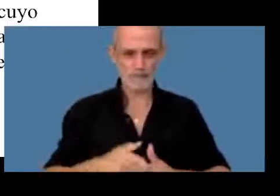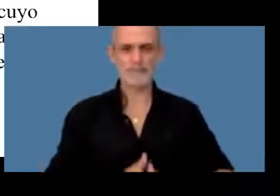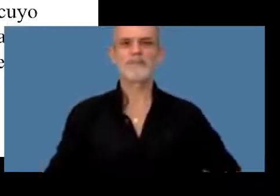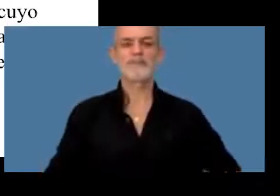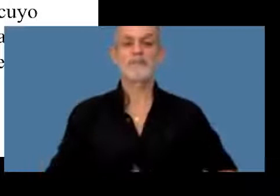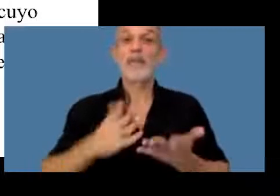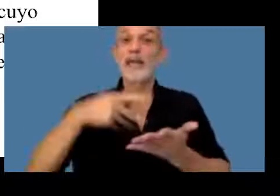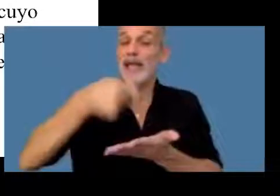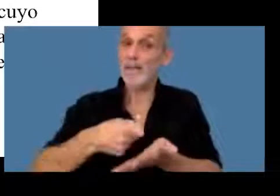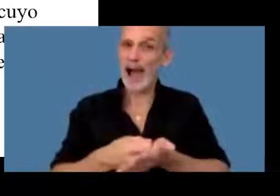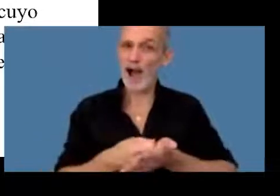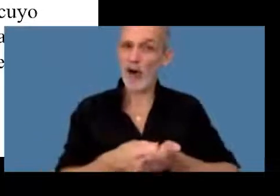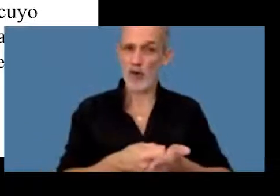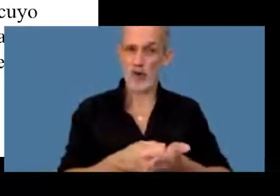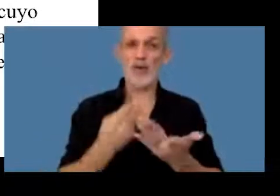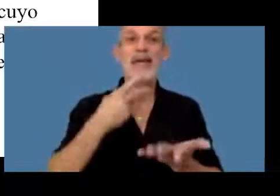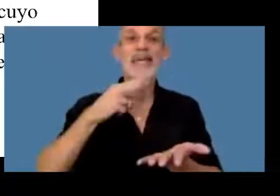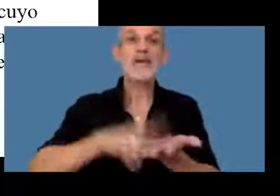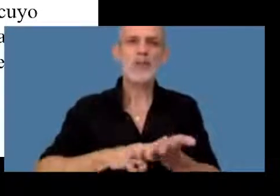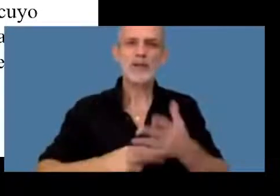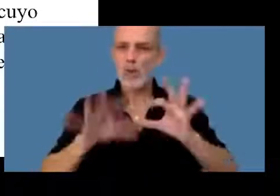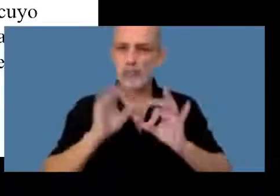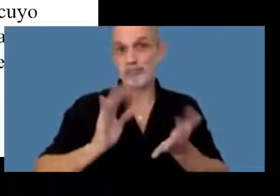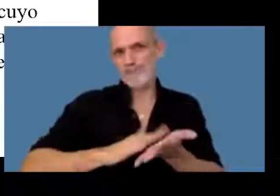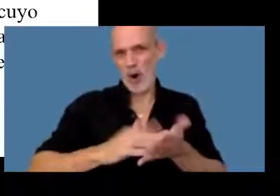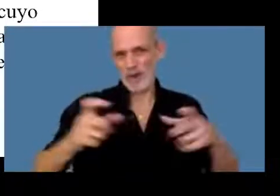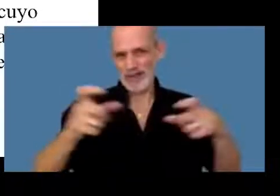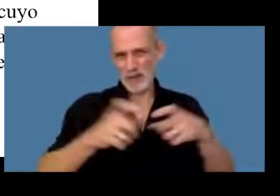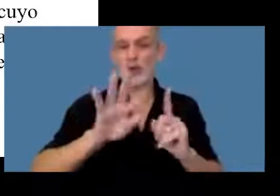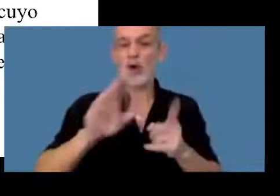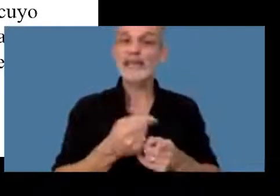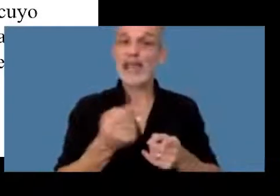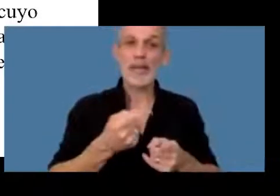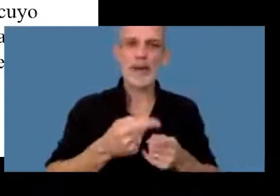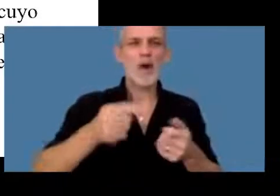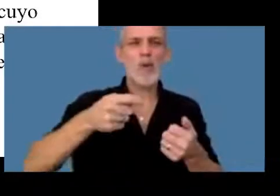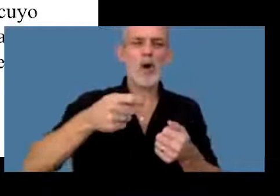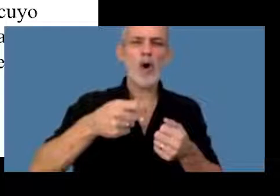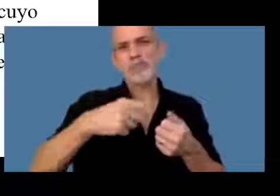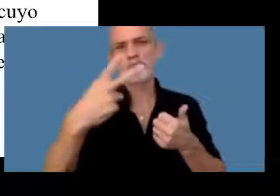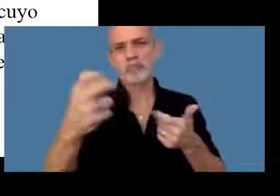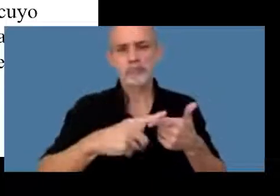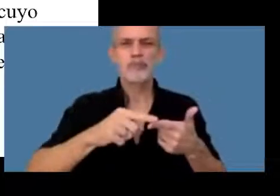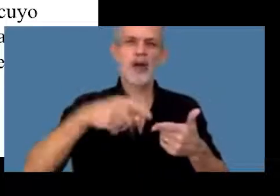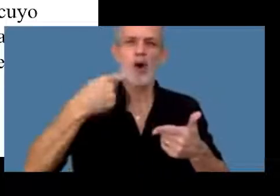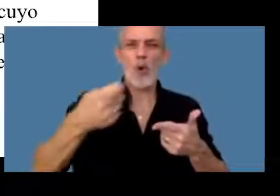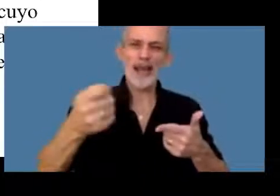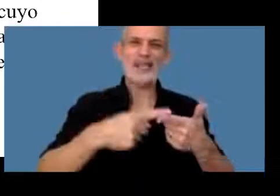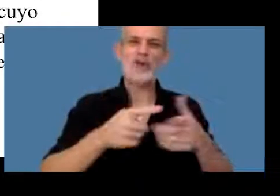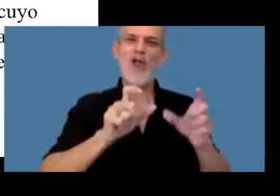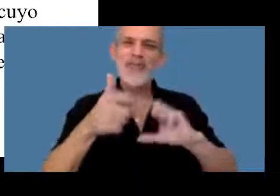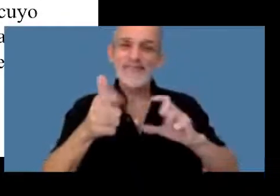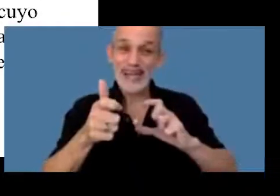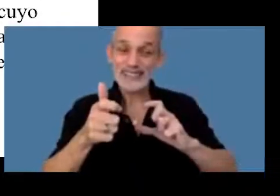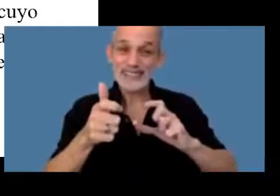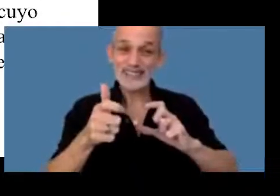pago del impuesto integrado, así como las cotizaciones previsionales, por la diferencia que